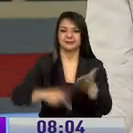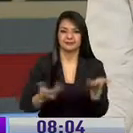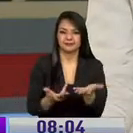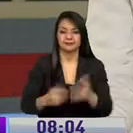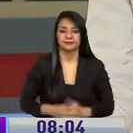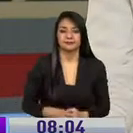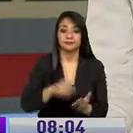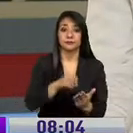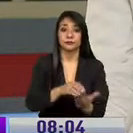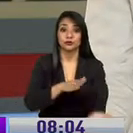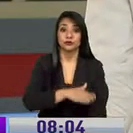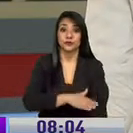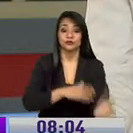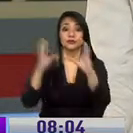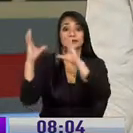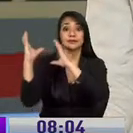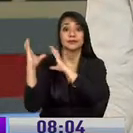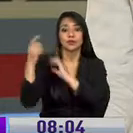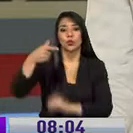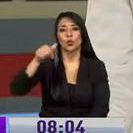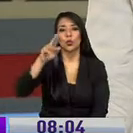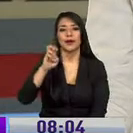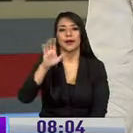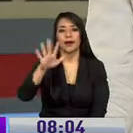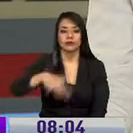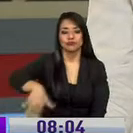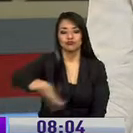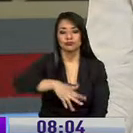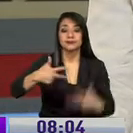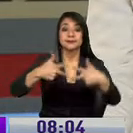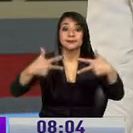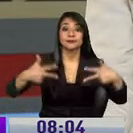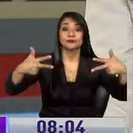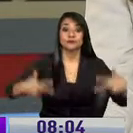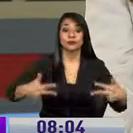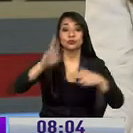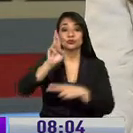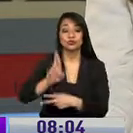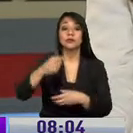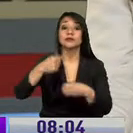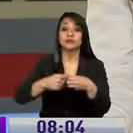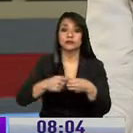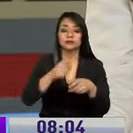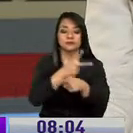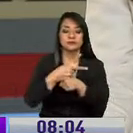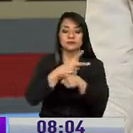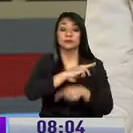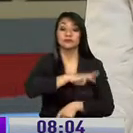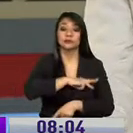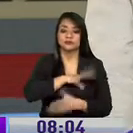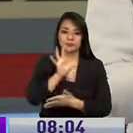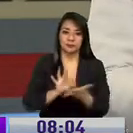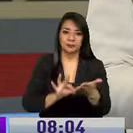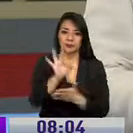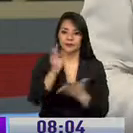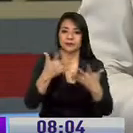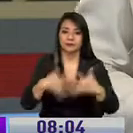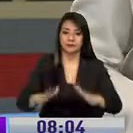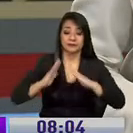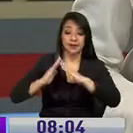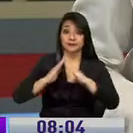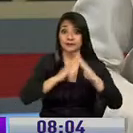que el proyecto urbanístico San Francisco de Huarcay, construido en el sector de Chillogallo, al sur de Quito, fue aprobado por el Consejo Metropolitano. Estas